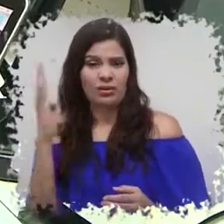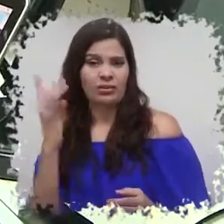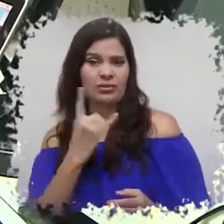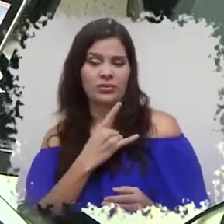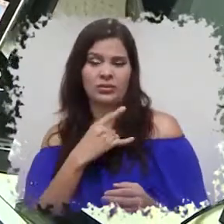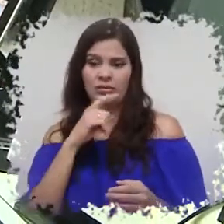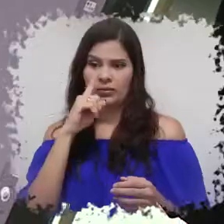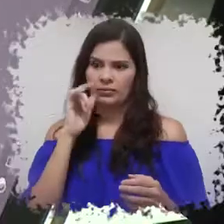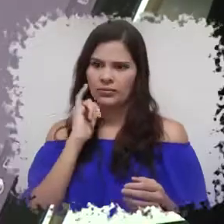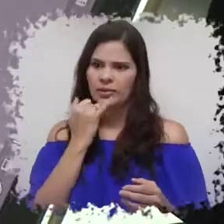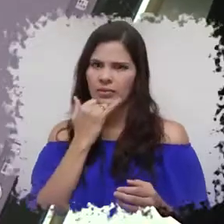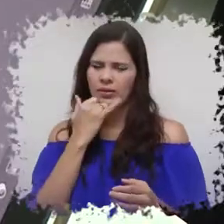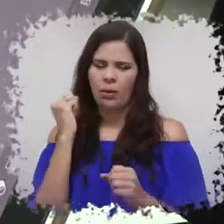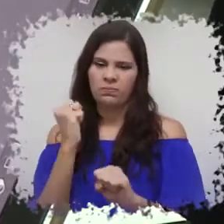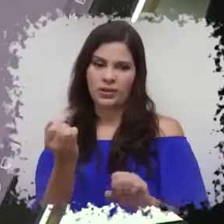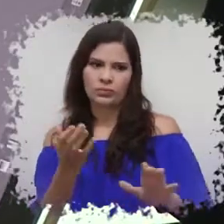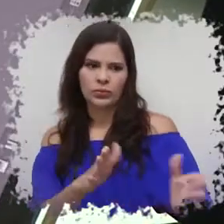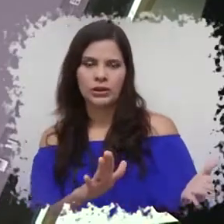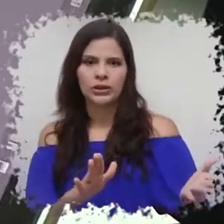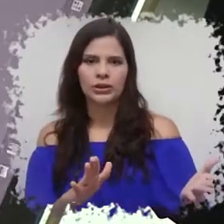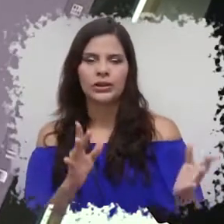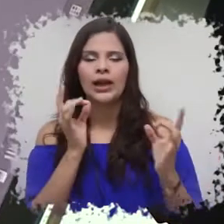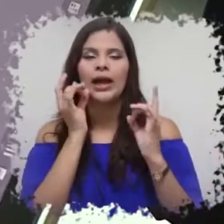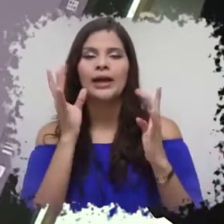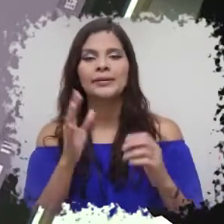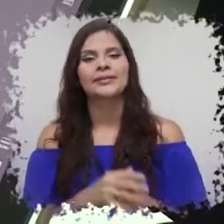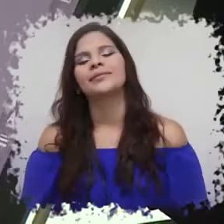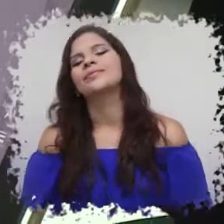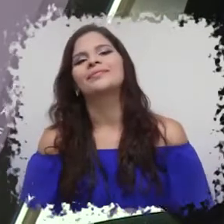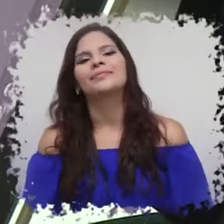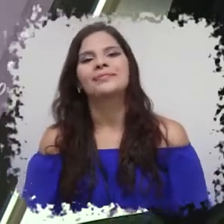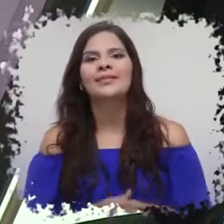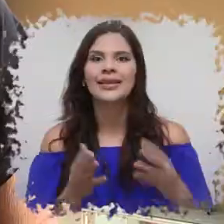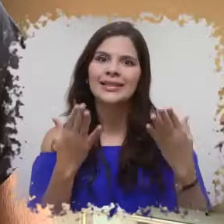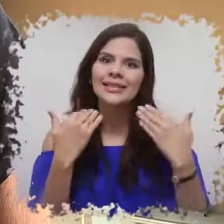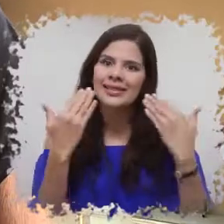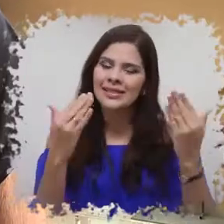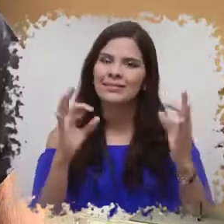instituciones educativas más prestigiosas de Barranquilla. Pues es una cosa